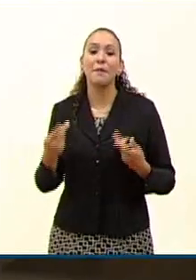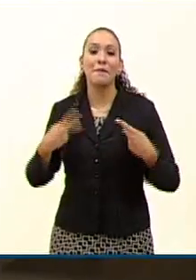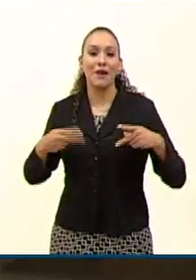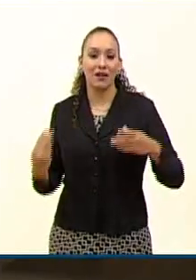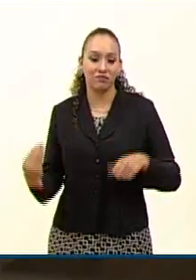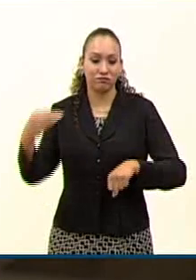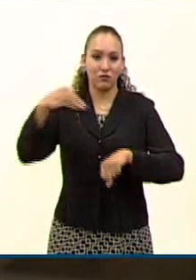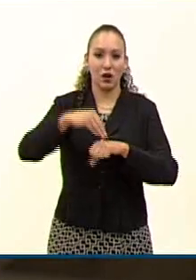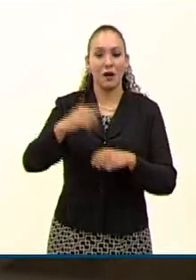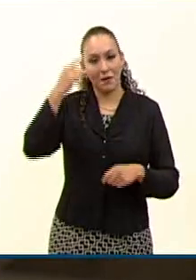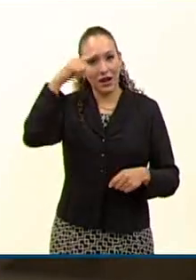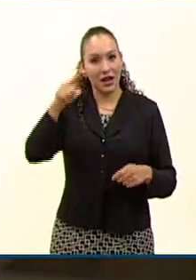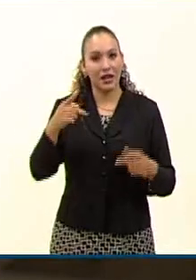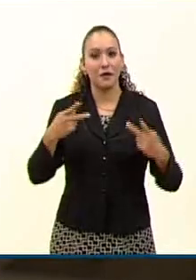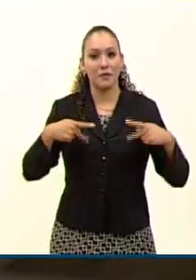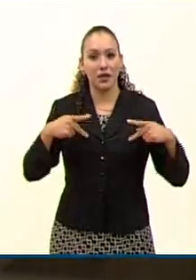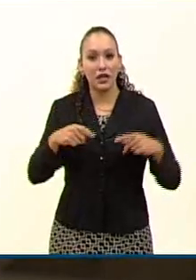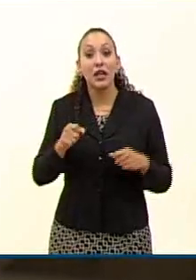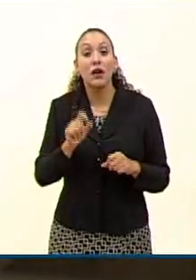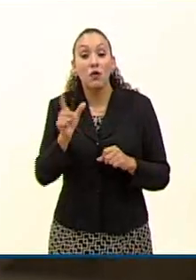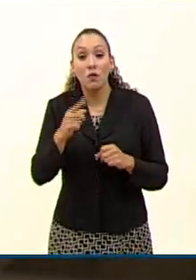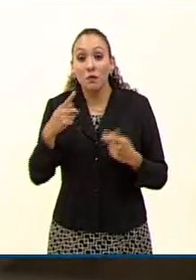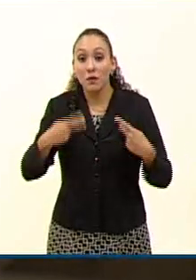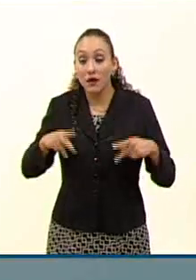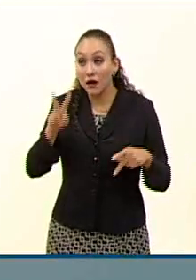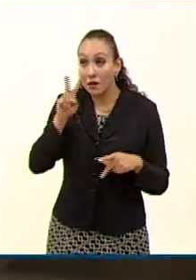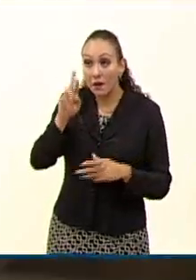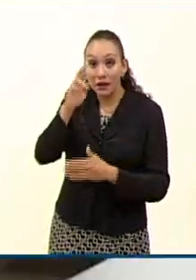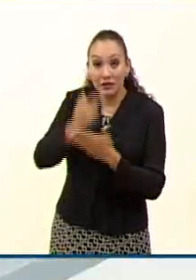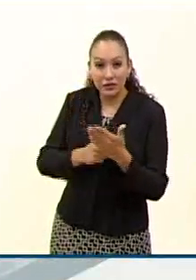que dejen sin castigo alguno a delincuentes.